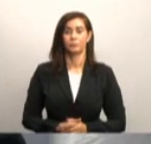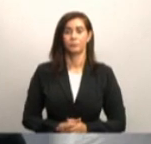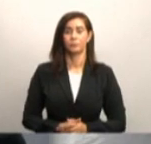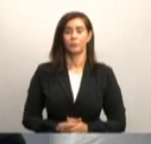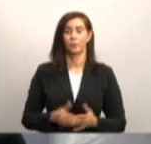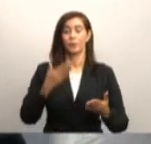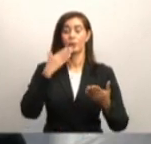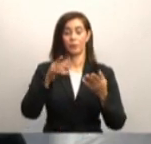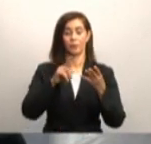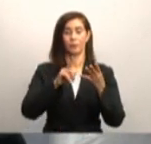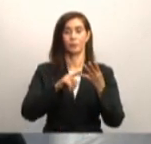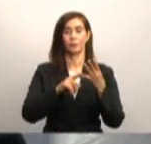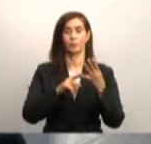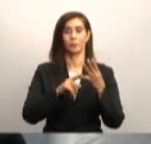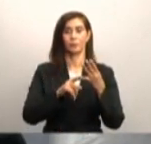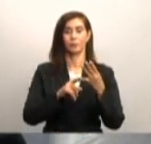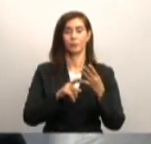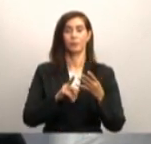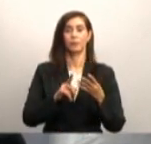Gracias, Tania.